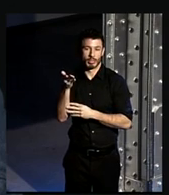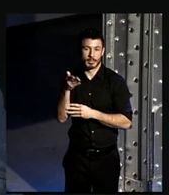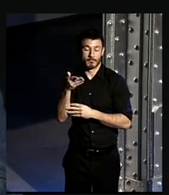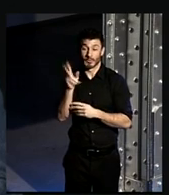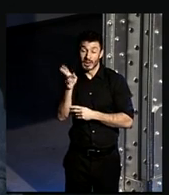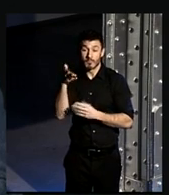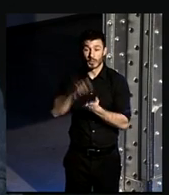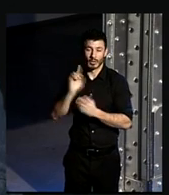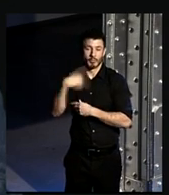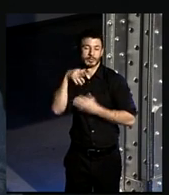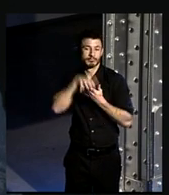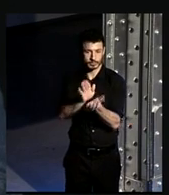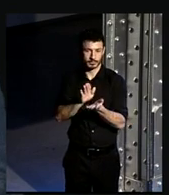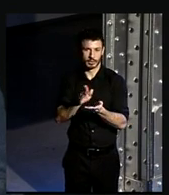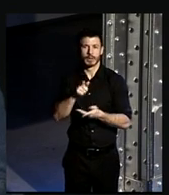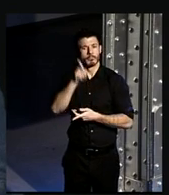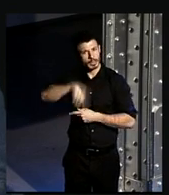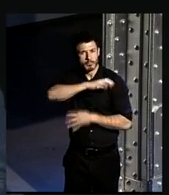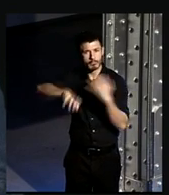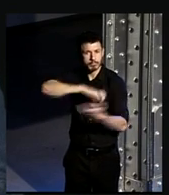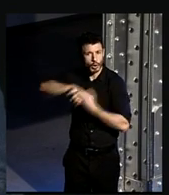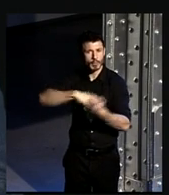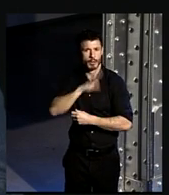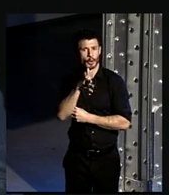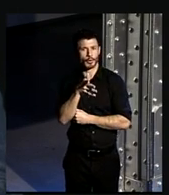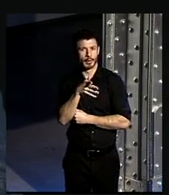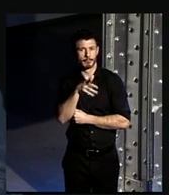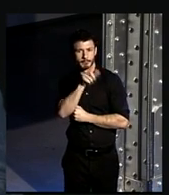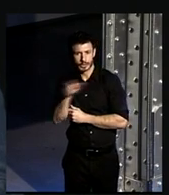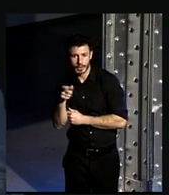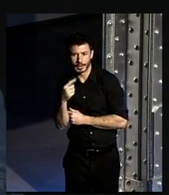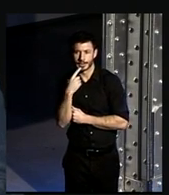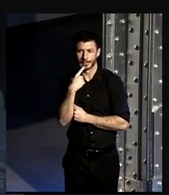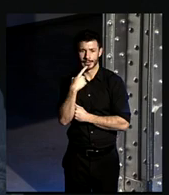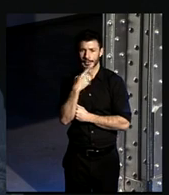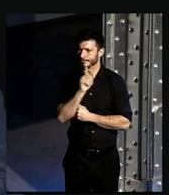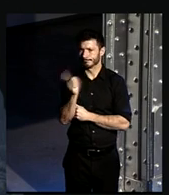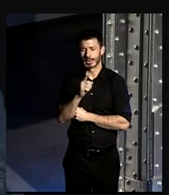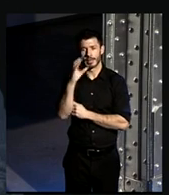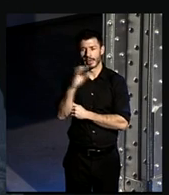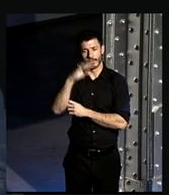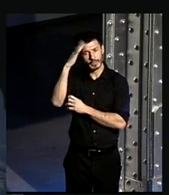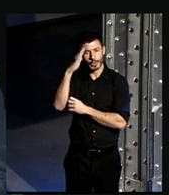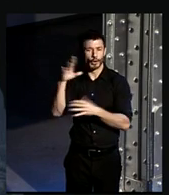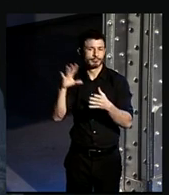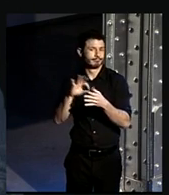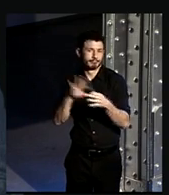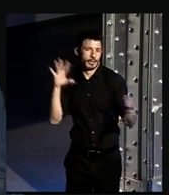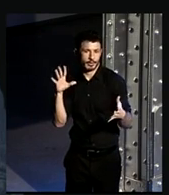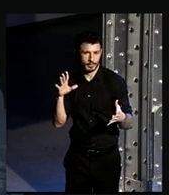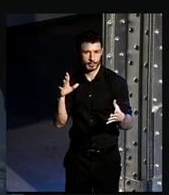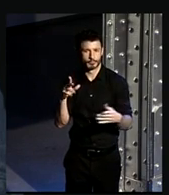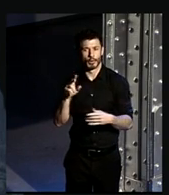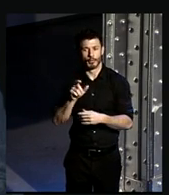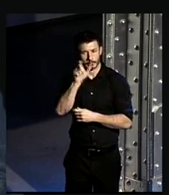porque siempre ha habido defensores y detractores de la supuesta vinculación de Verne con la ciencia ficción y con el futuro. Y los detractores